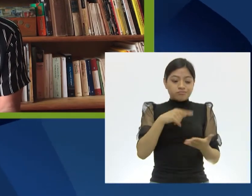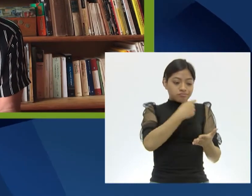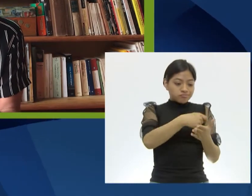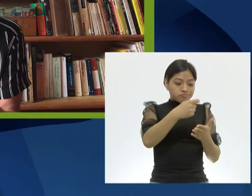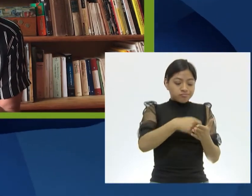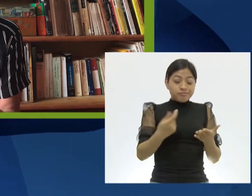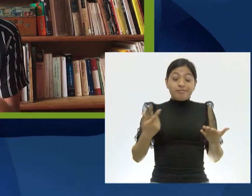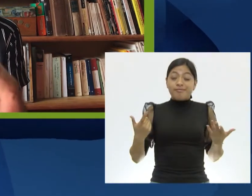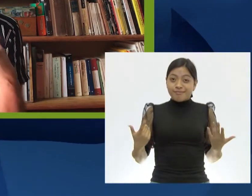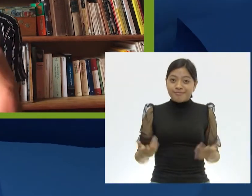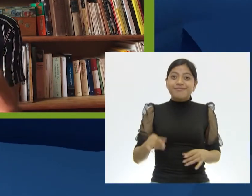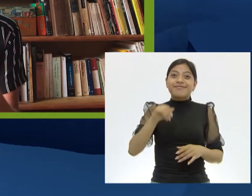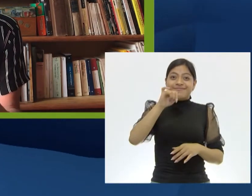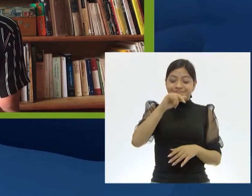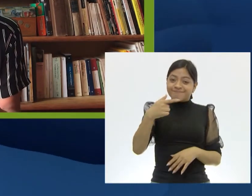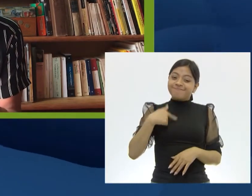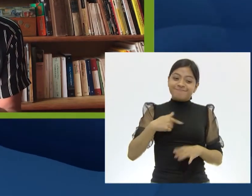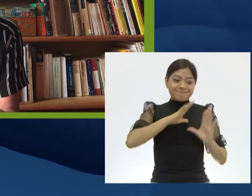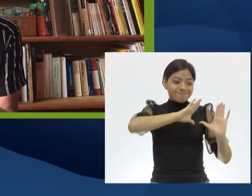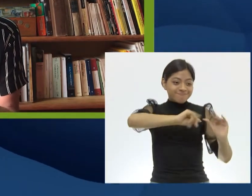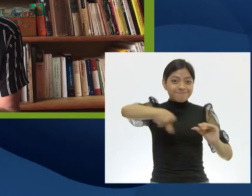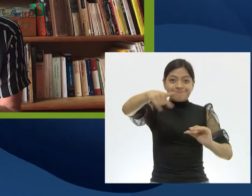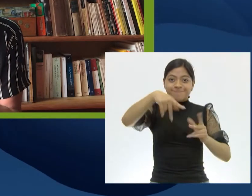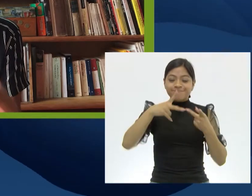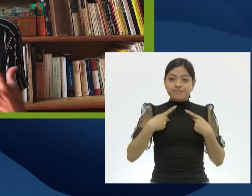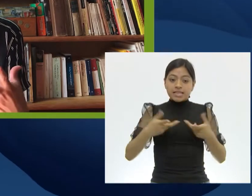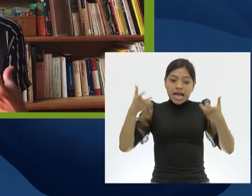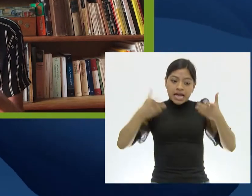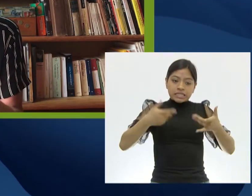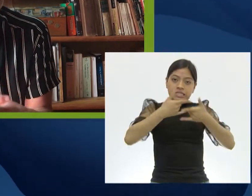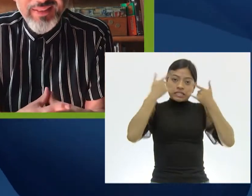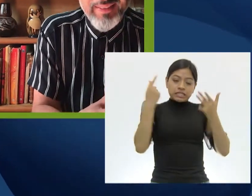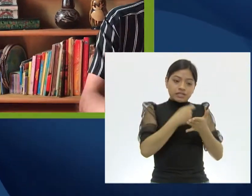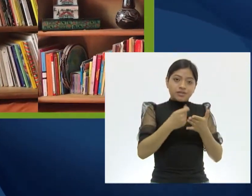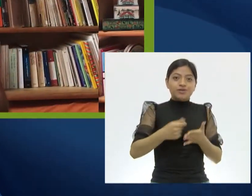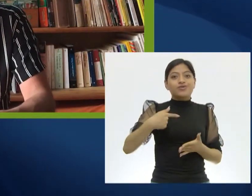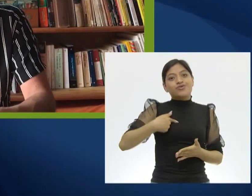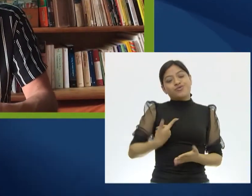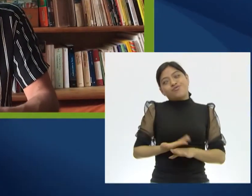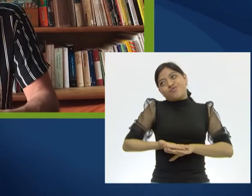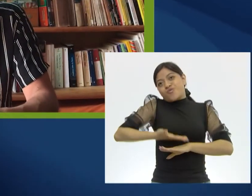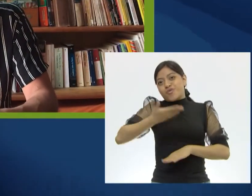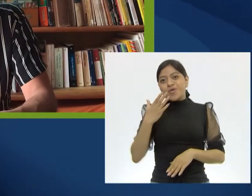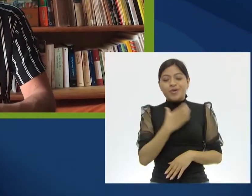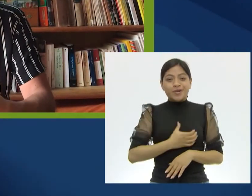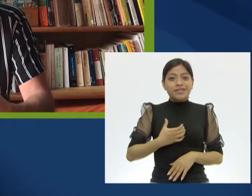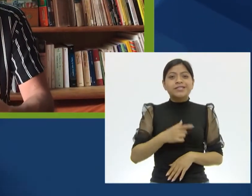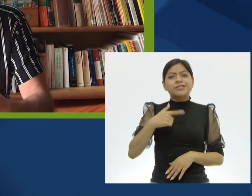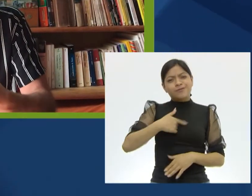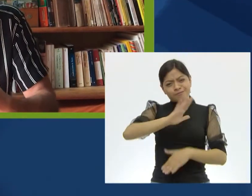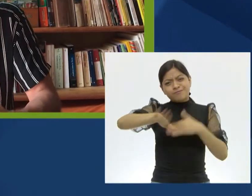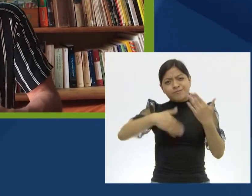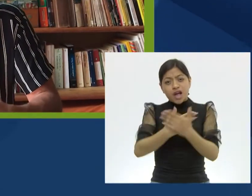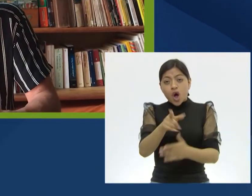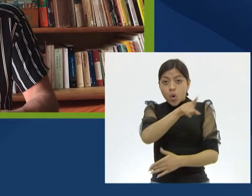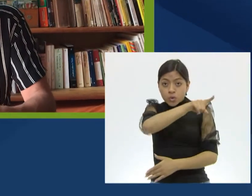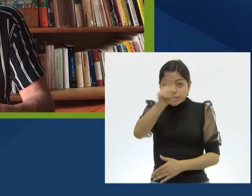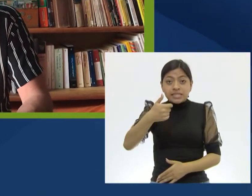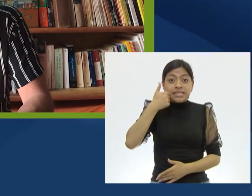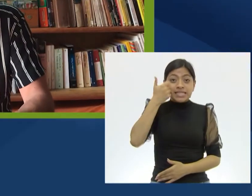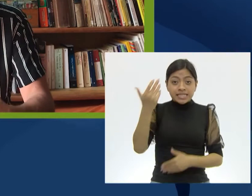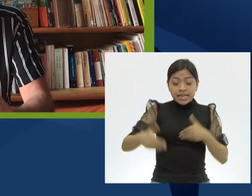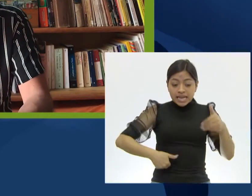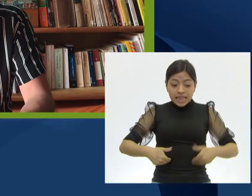bueno, también eso de enseñar a escribir me ha puesto en este año muy contento. Yo lo que les digo, chicos, es que si ustedes se quieren dedicar